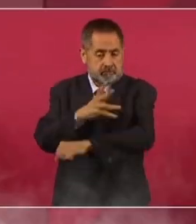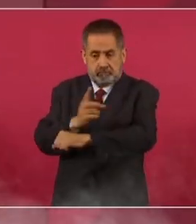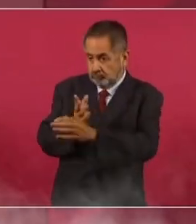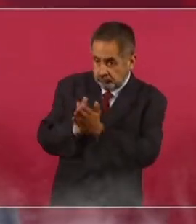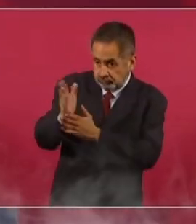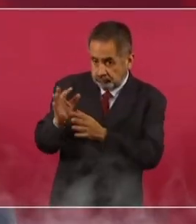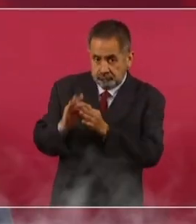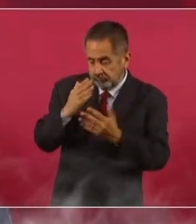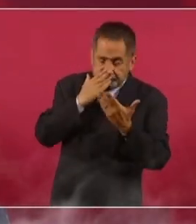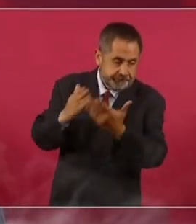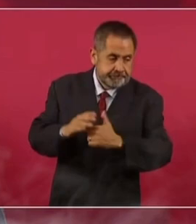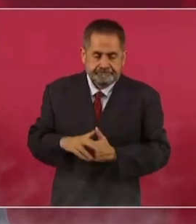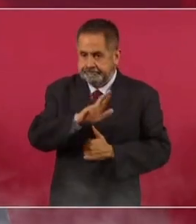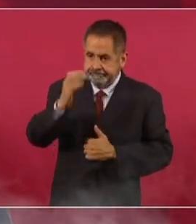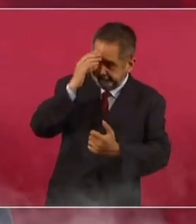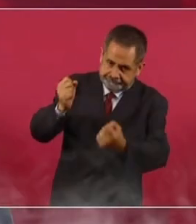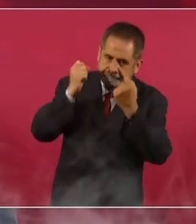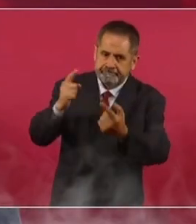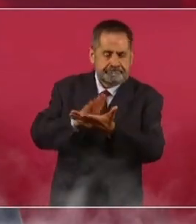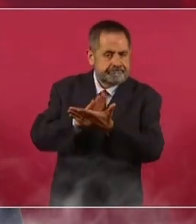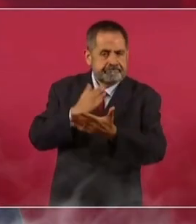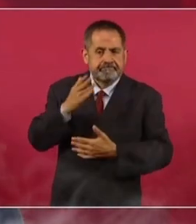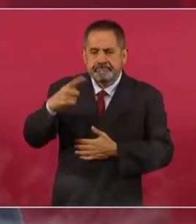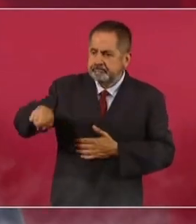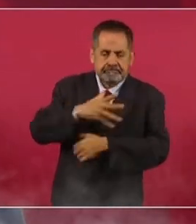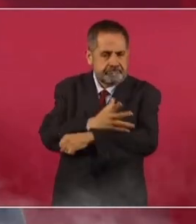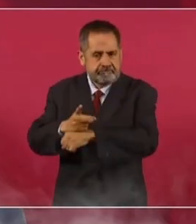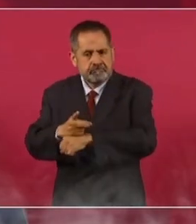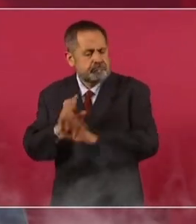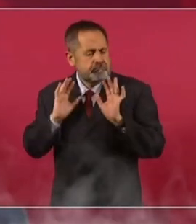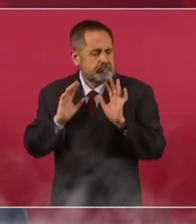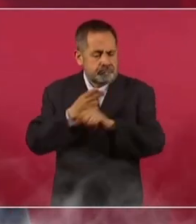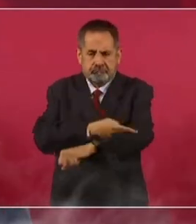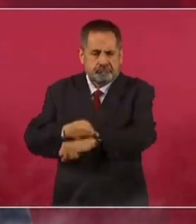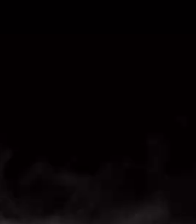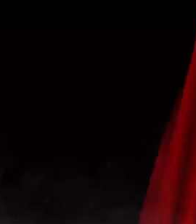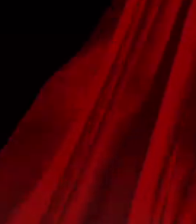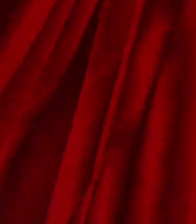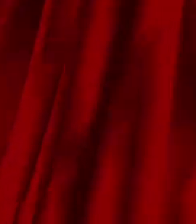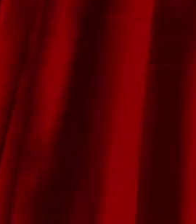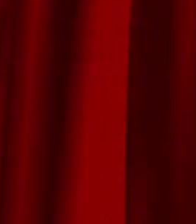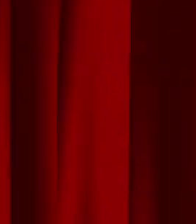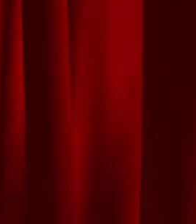actúan con rectitud, se les reconoce por su actuación honesta y lo vamos a seguir haciendo.